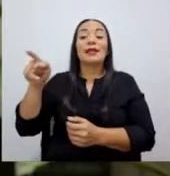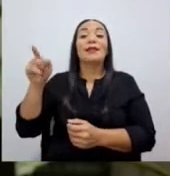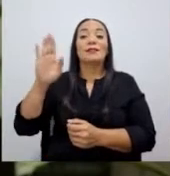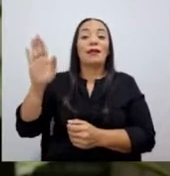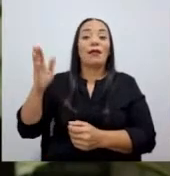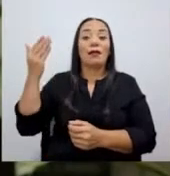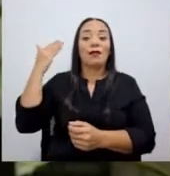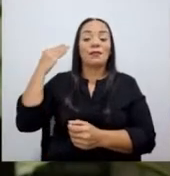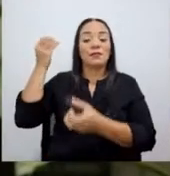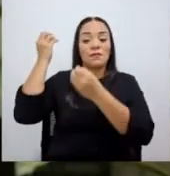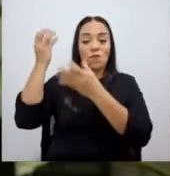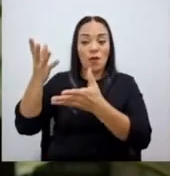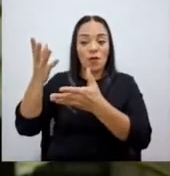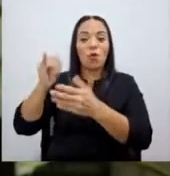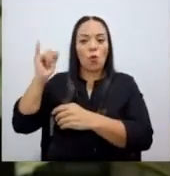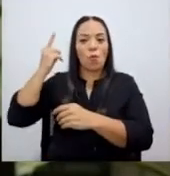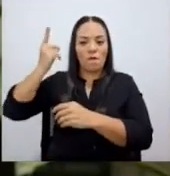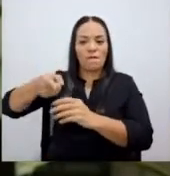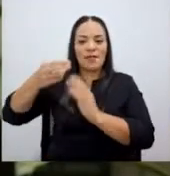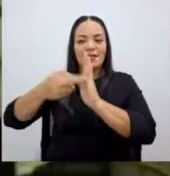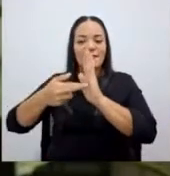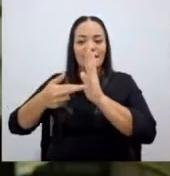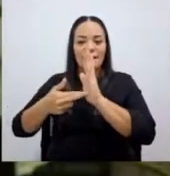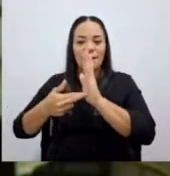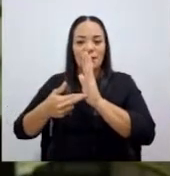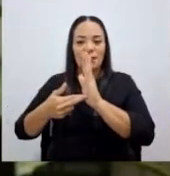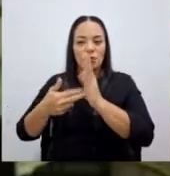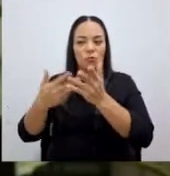lo obligaba el reglamento,